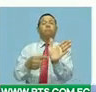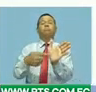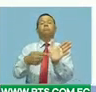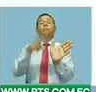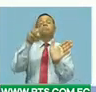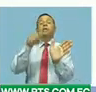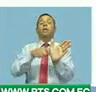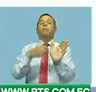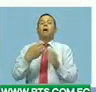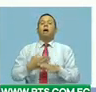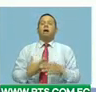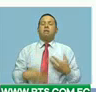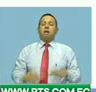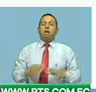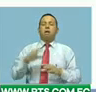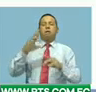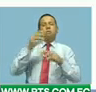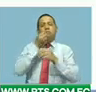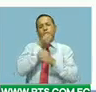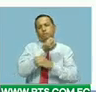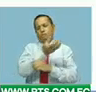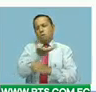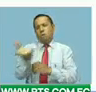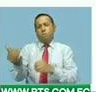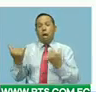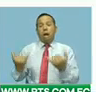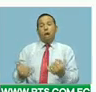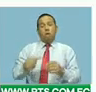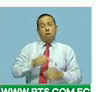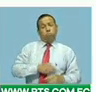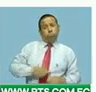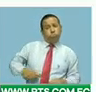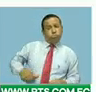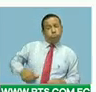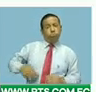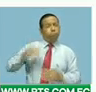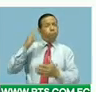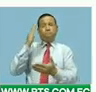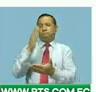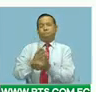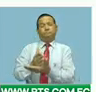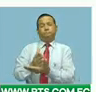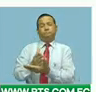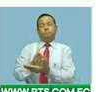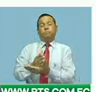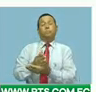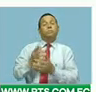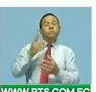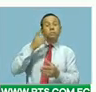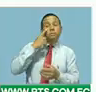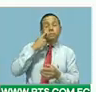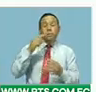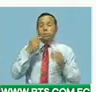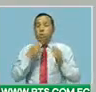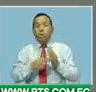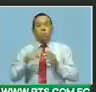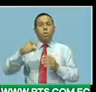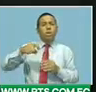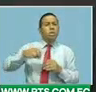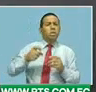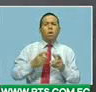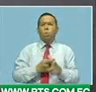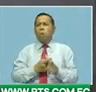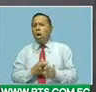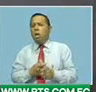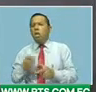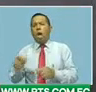suspensión temporal de las cirugías y además se solicita que se llame a los pacientes programados que deben ser derivados para que realicen el trámite.